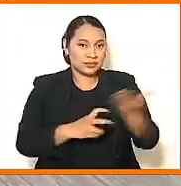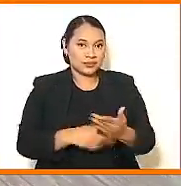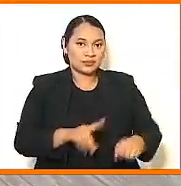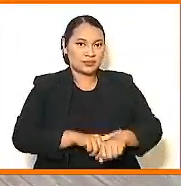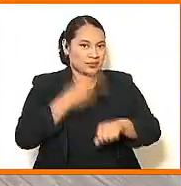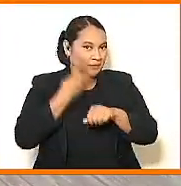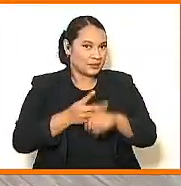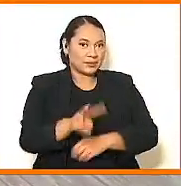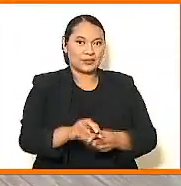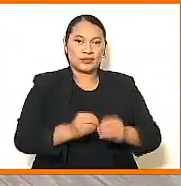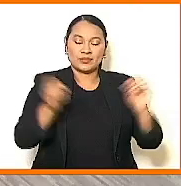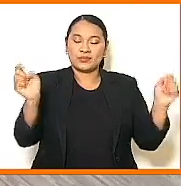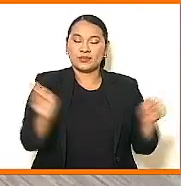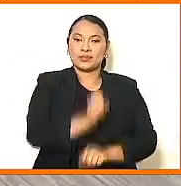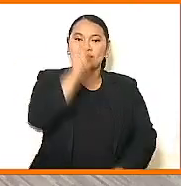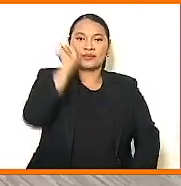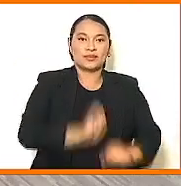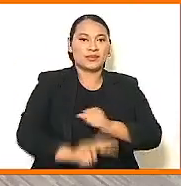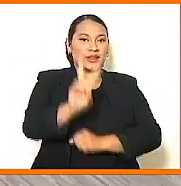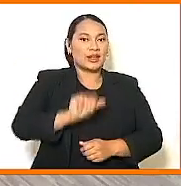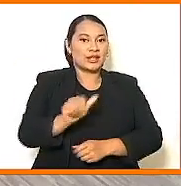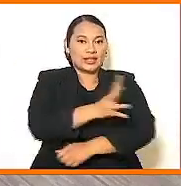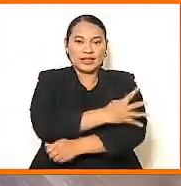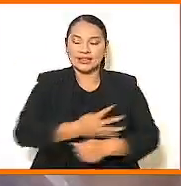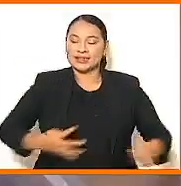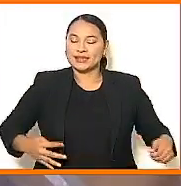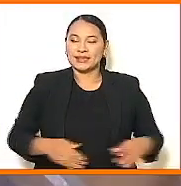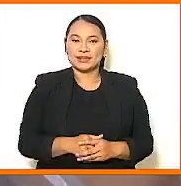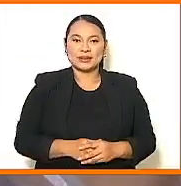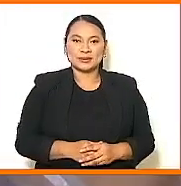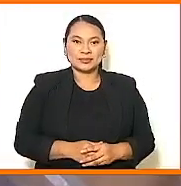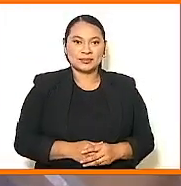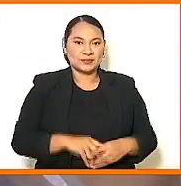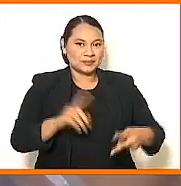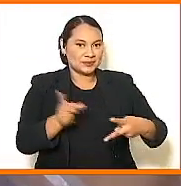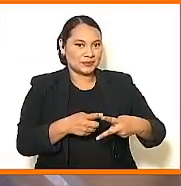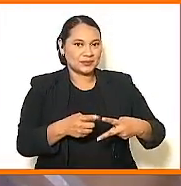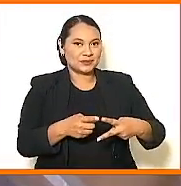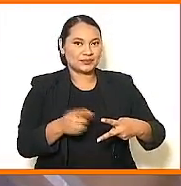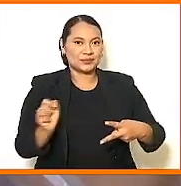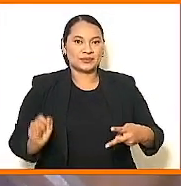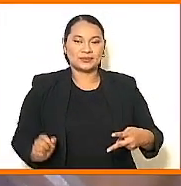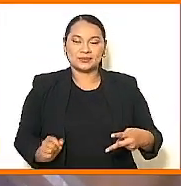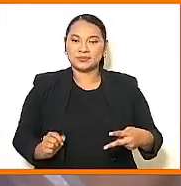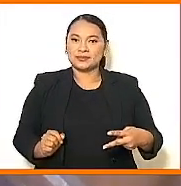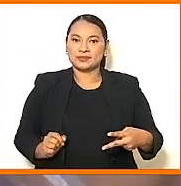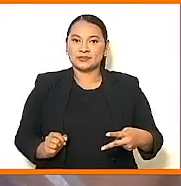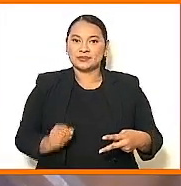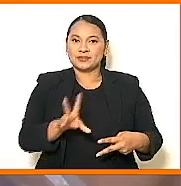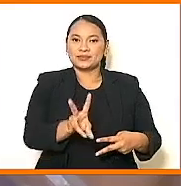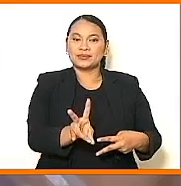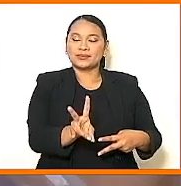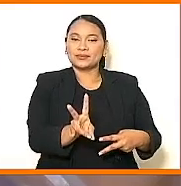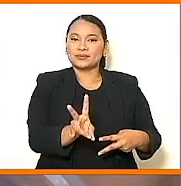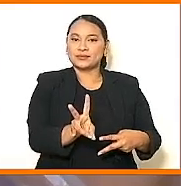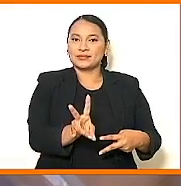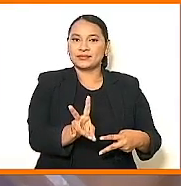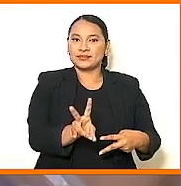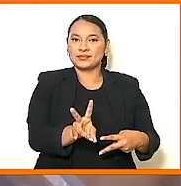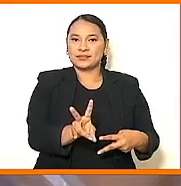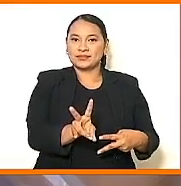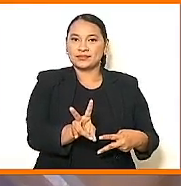conocer los 2 números favorecidos para esta tarde. Tu primer número ganador, su primer dígito es el 7, segundo